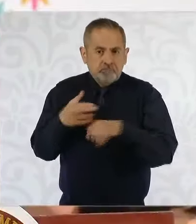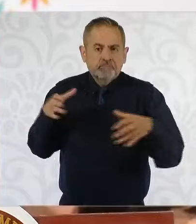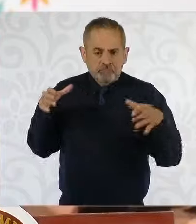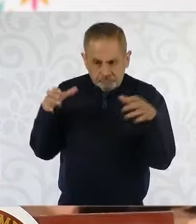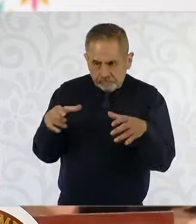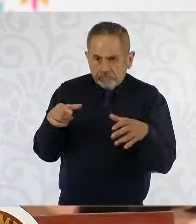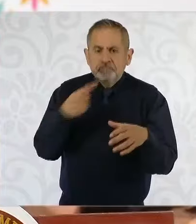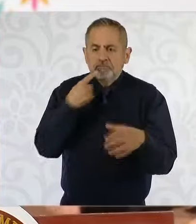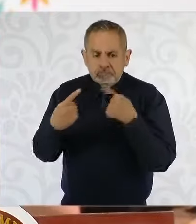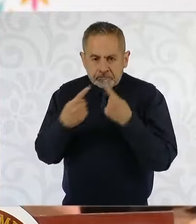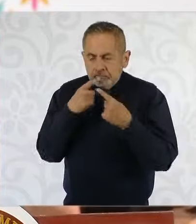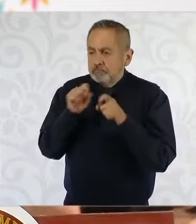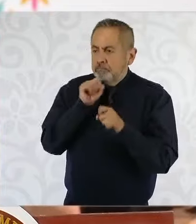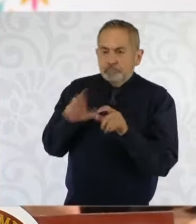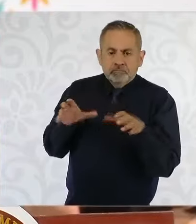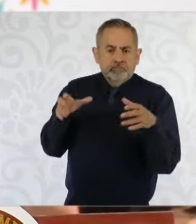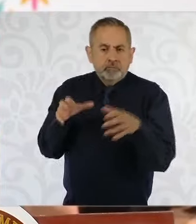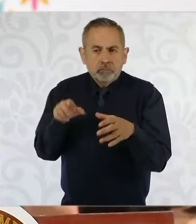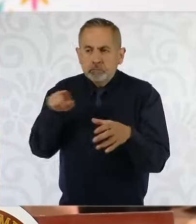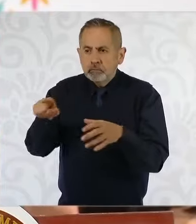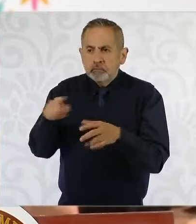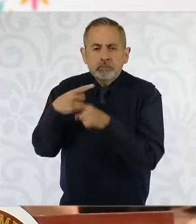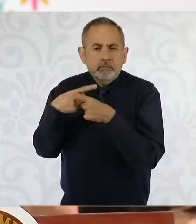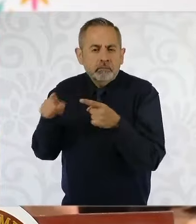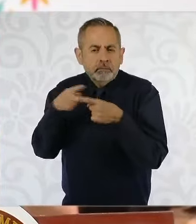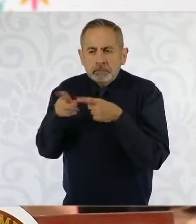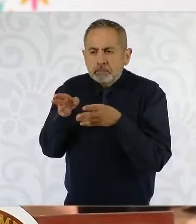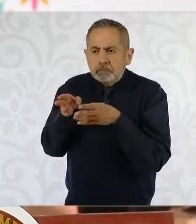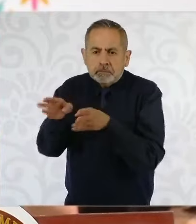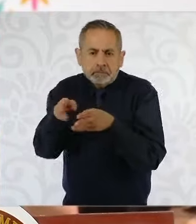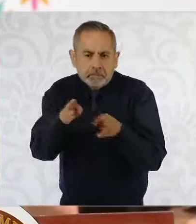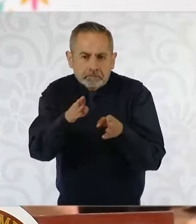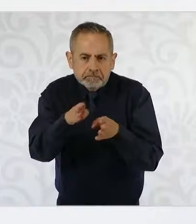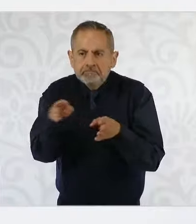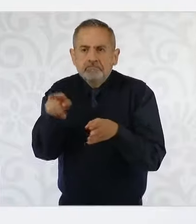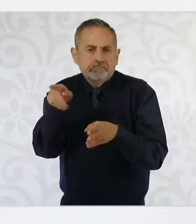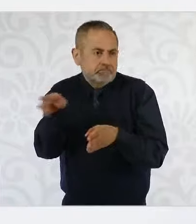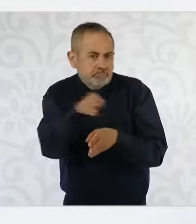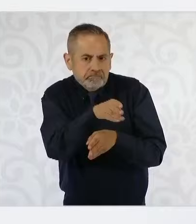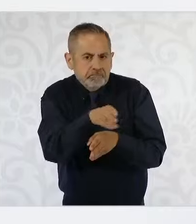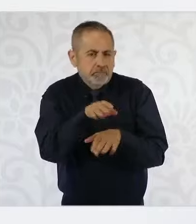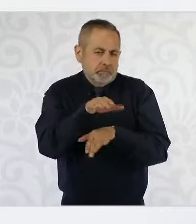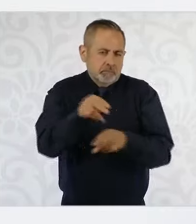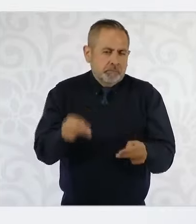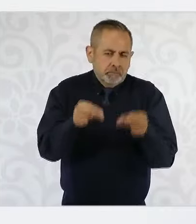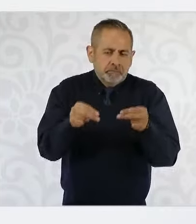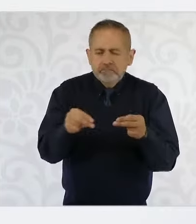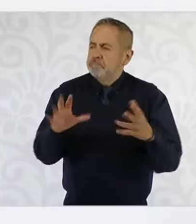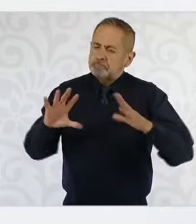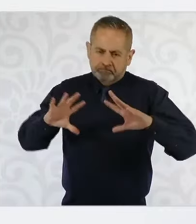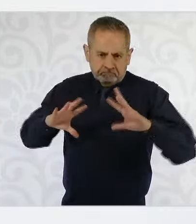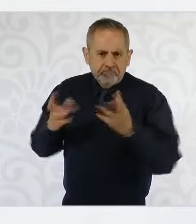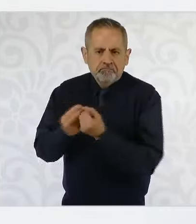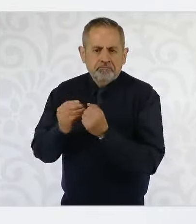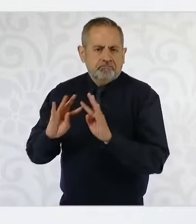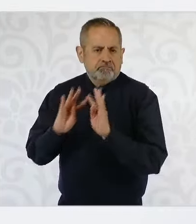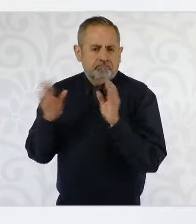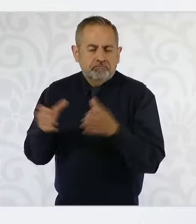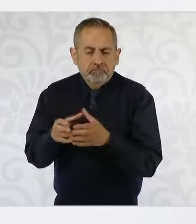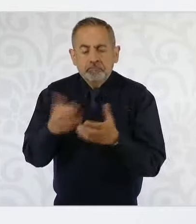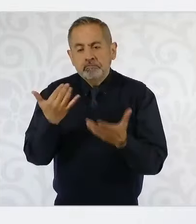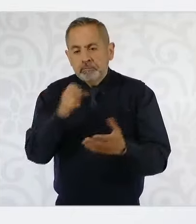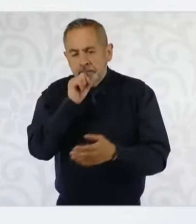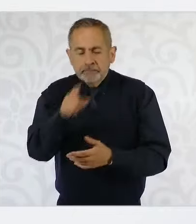o un sector prioritario, uno o más sectores prioritarios dentro del país. Y luego se me ha dado pues la enorme confianza y